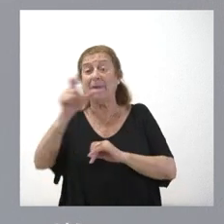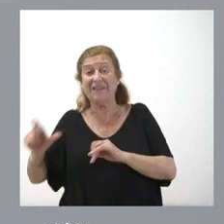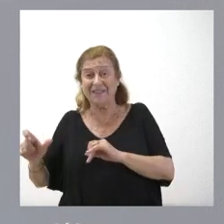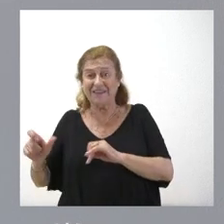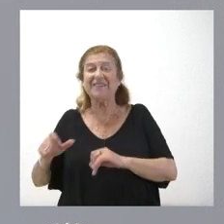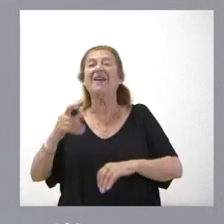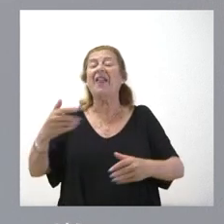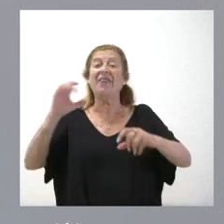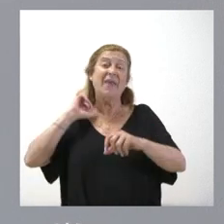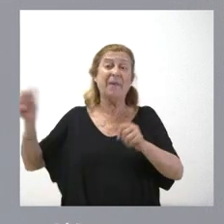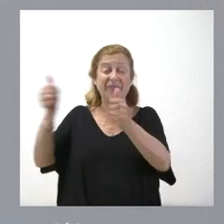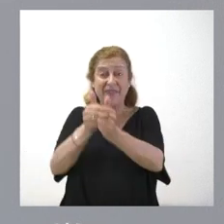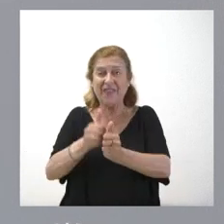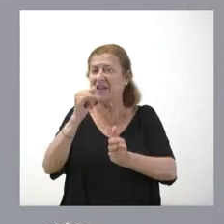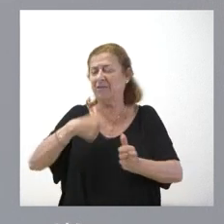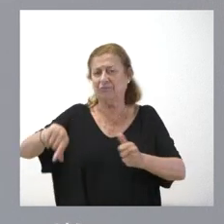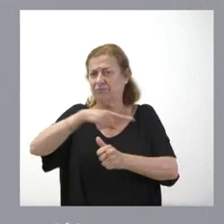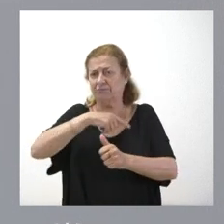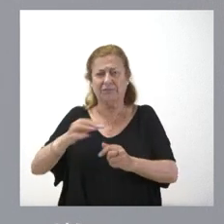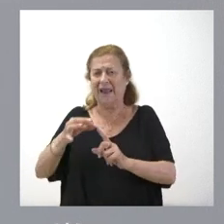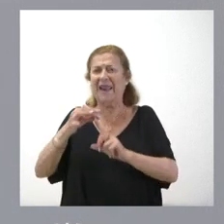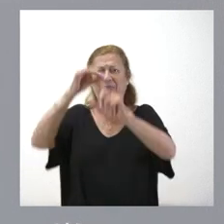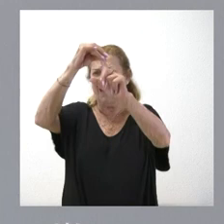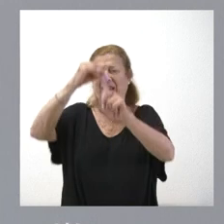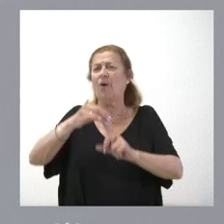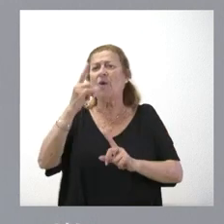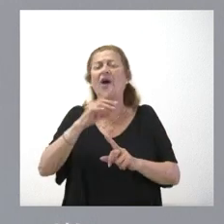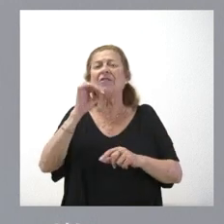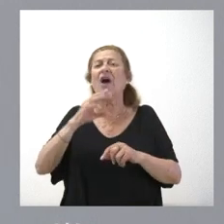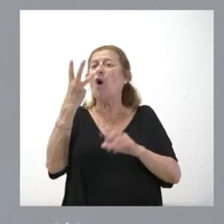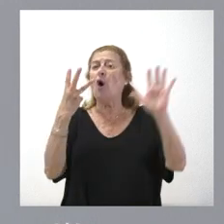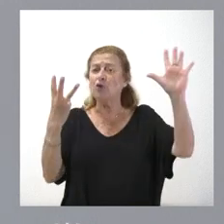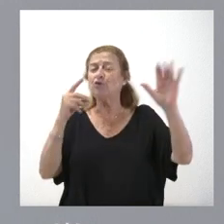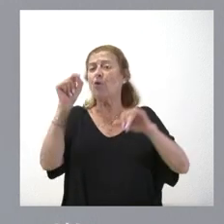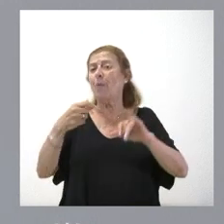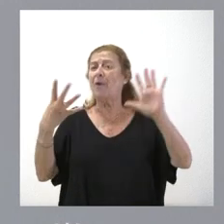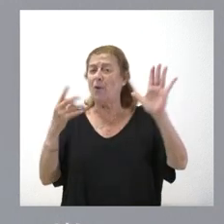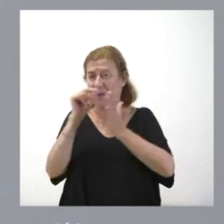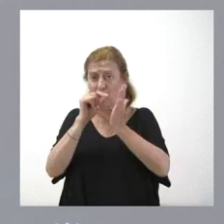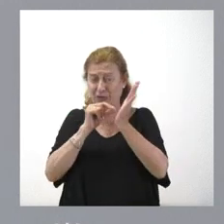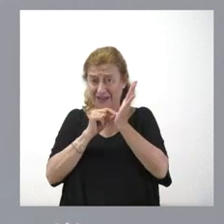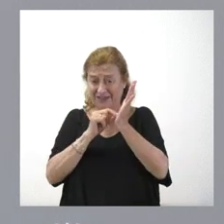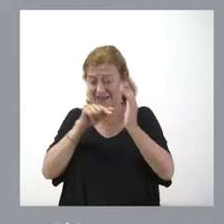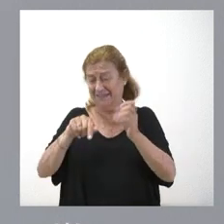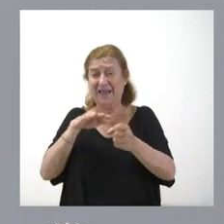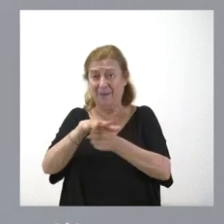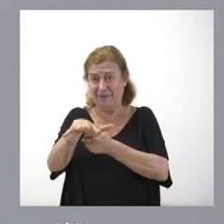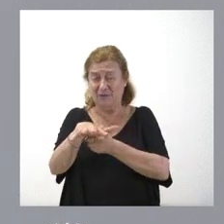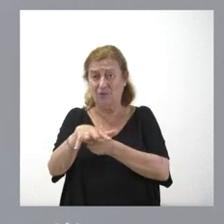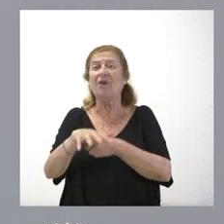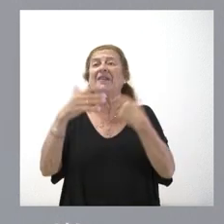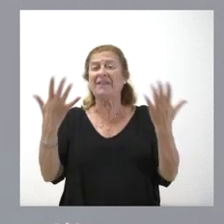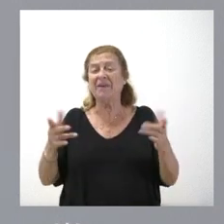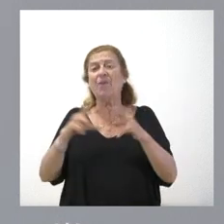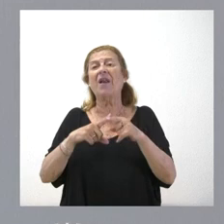dependencia y somos líderes con una nota de 8,9 en este ámbito así como en